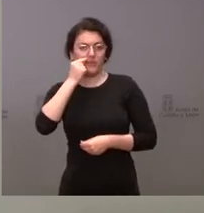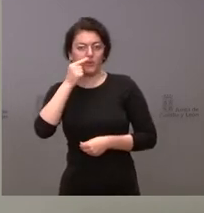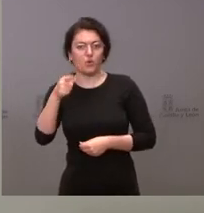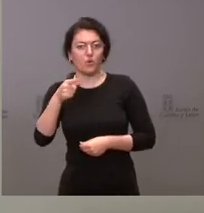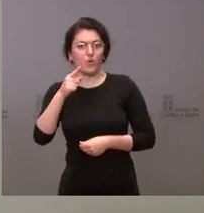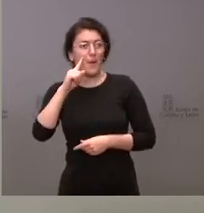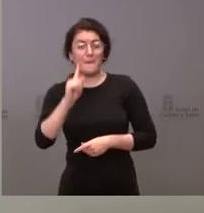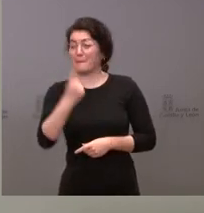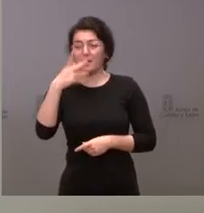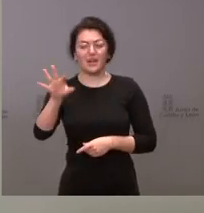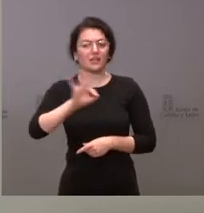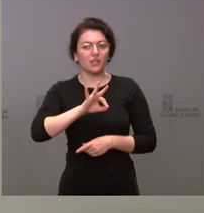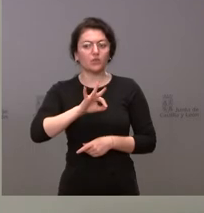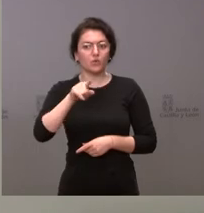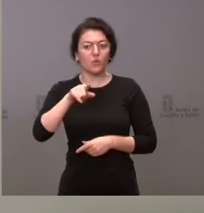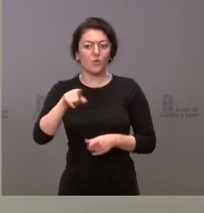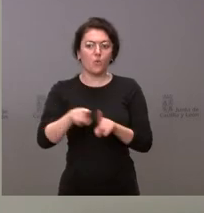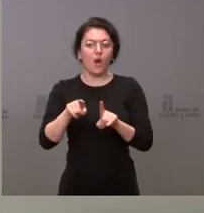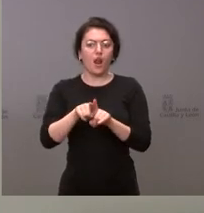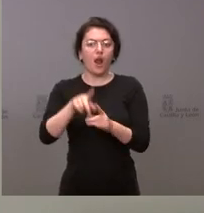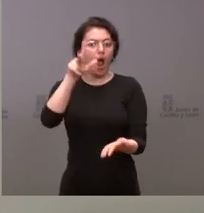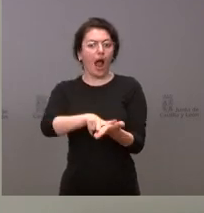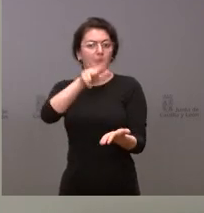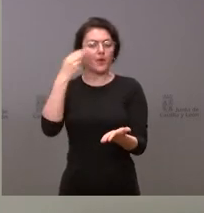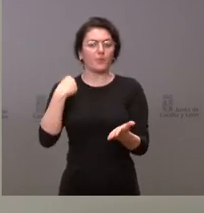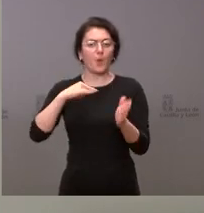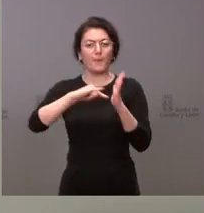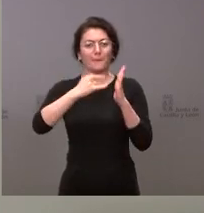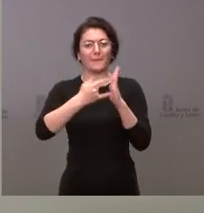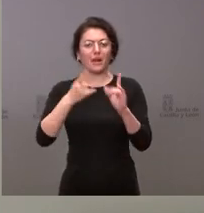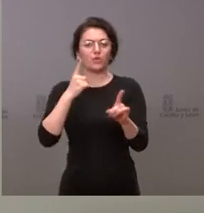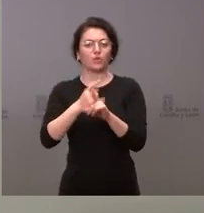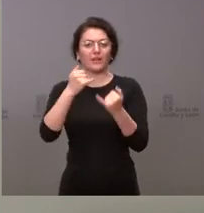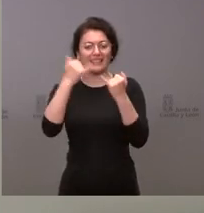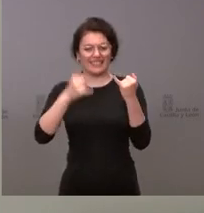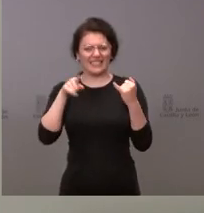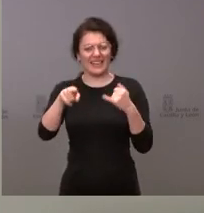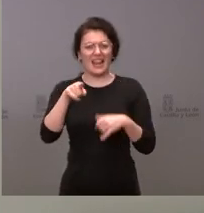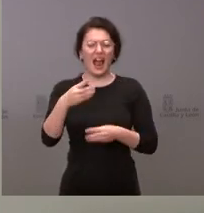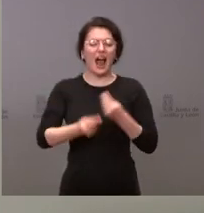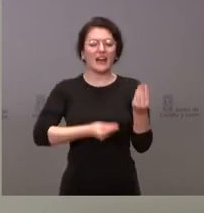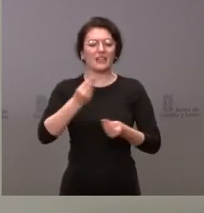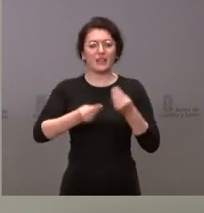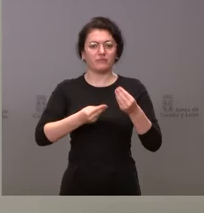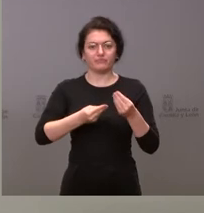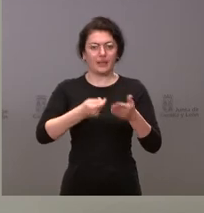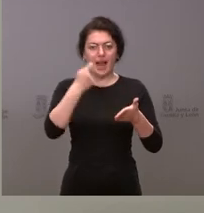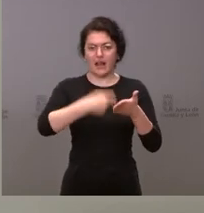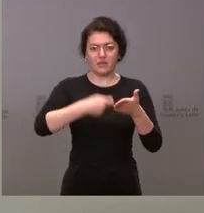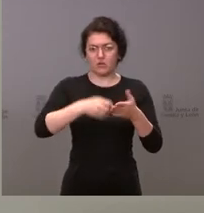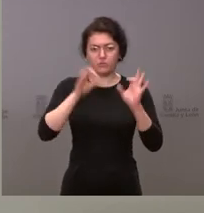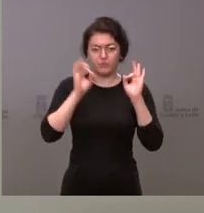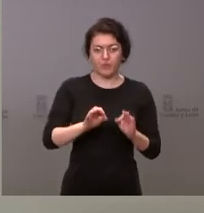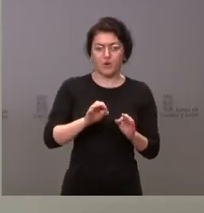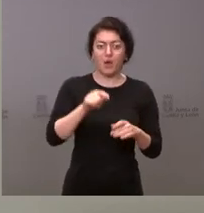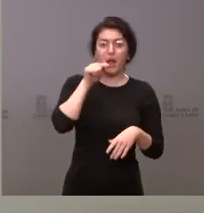pueda tomar el gobierno es aprobar este plan anticrisis el estableció además un calendario muy concreto el martes la toma de